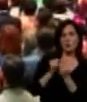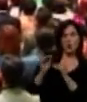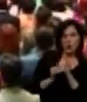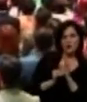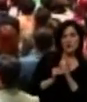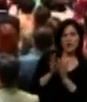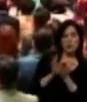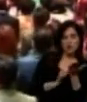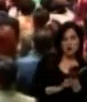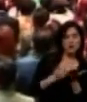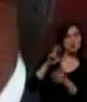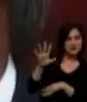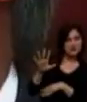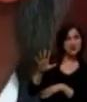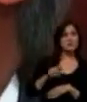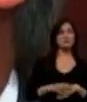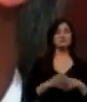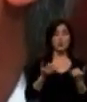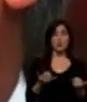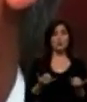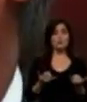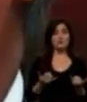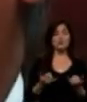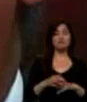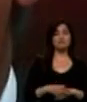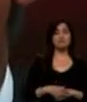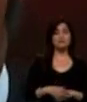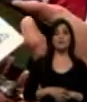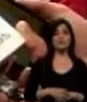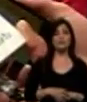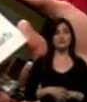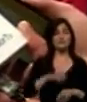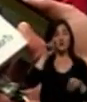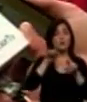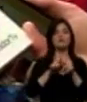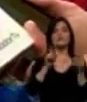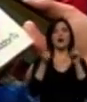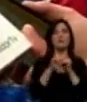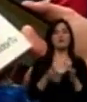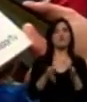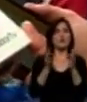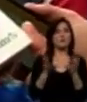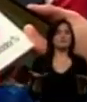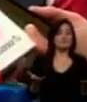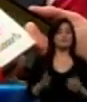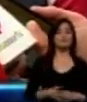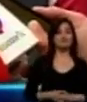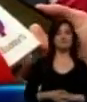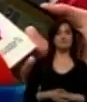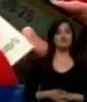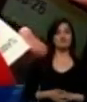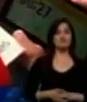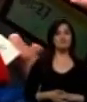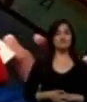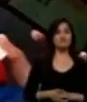al proyecto de la Revolución Ciudadana, hoy se entonaron con el llamado del jefe de Estado. Cambios de estilo, por supuesto, como era